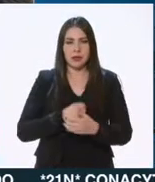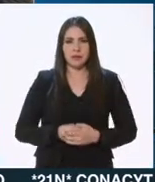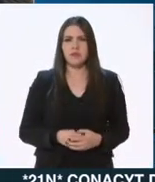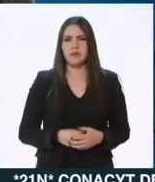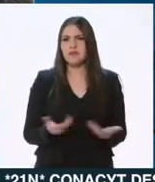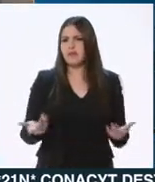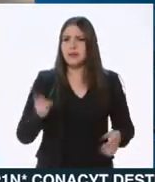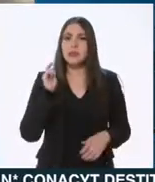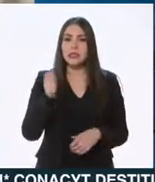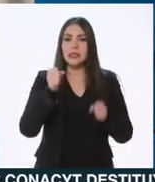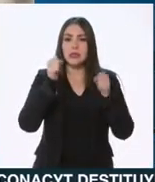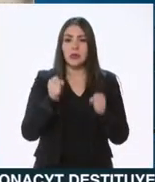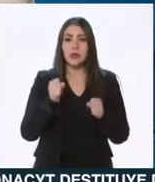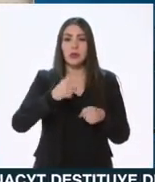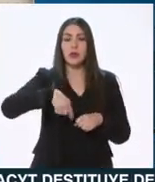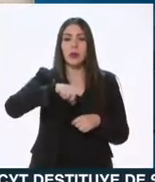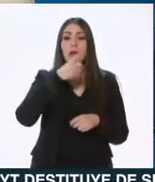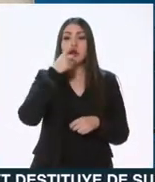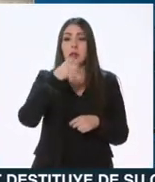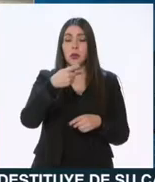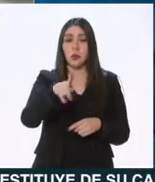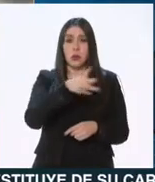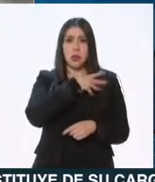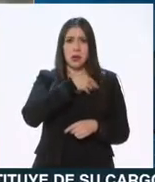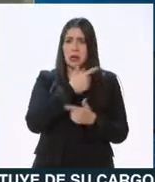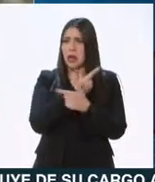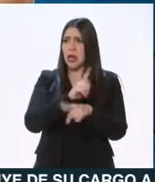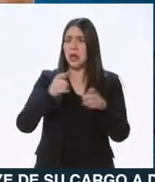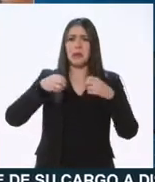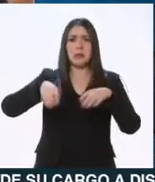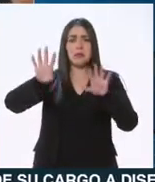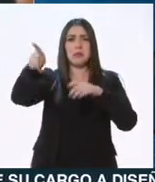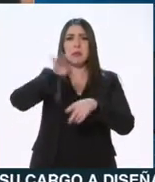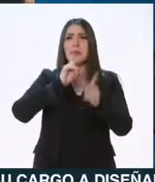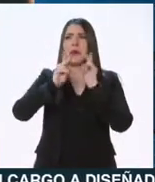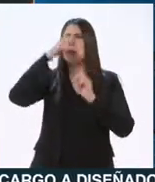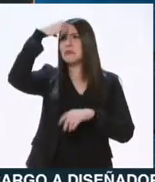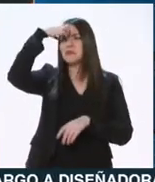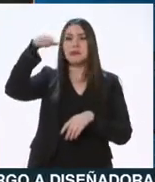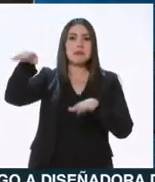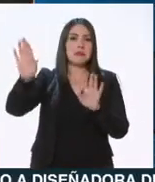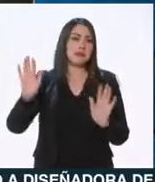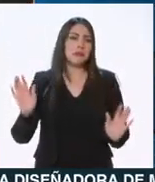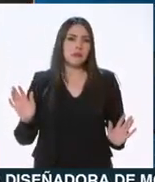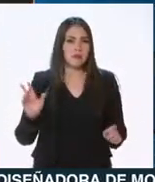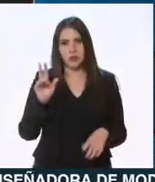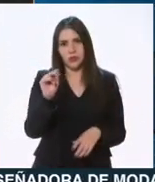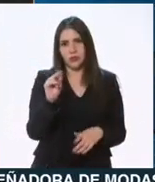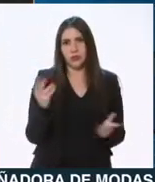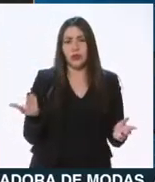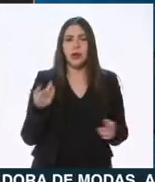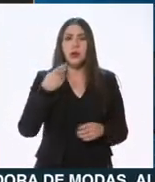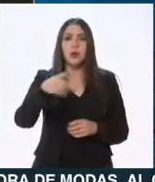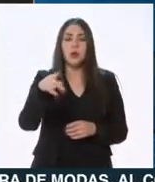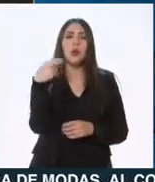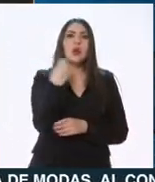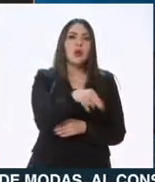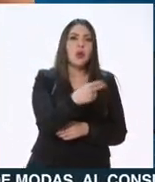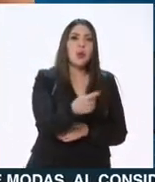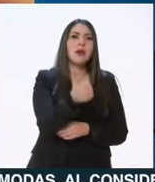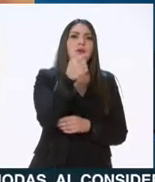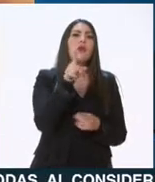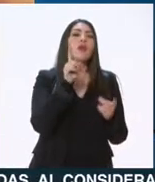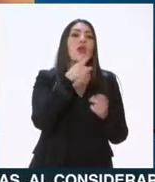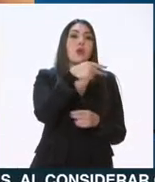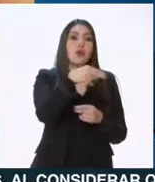no dejamos que nuestros hijos hablen con extraños. Le decimos, bueno, no le voy a decir tu nombre, dónde es que vives,